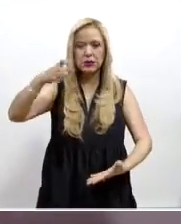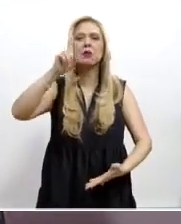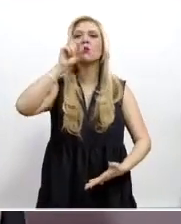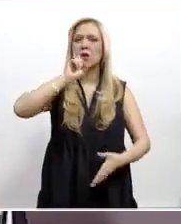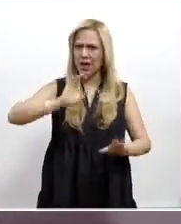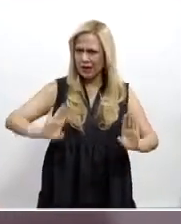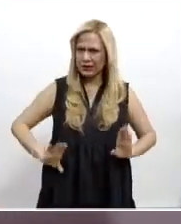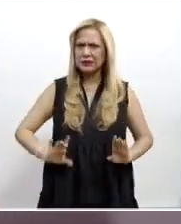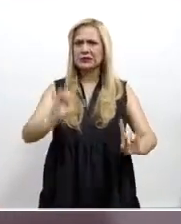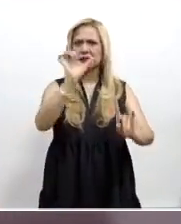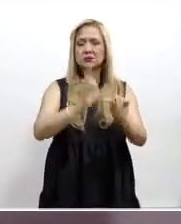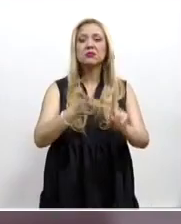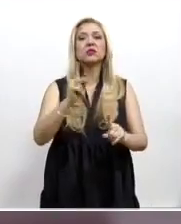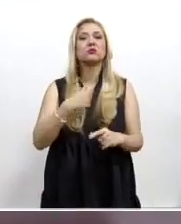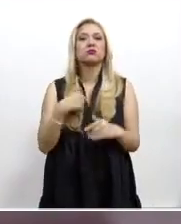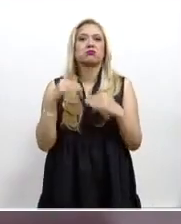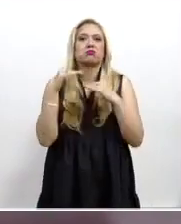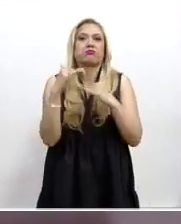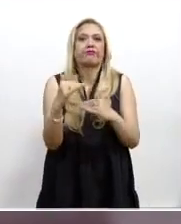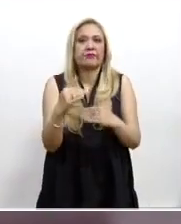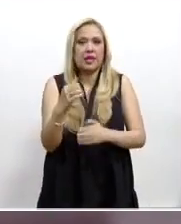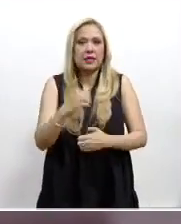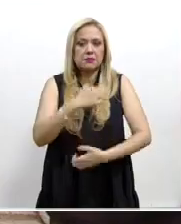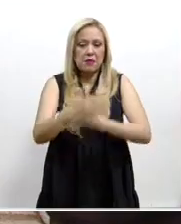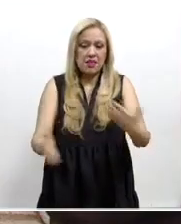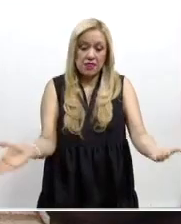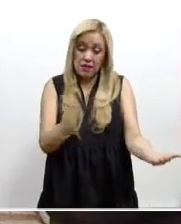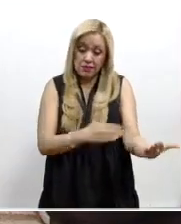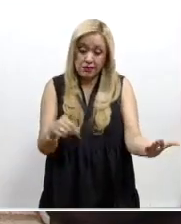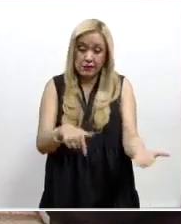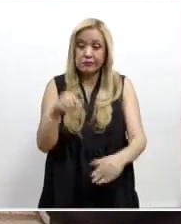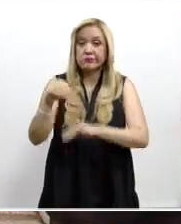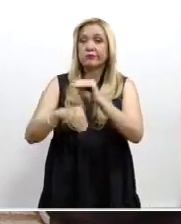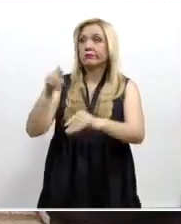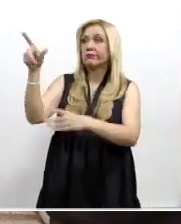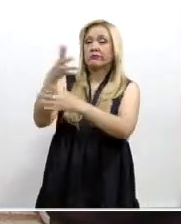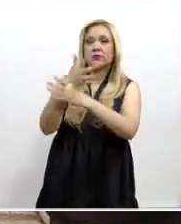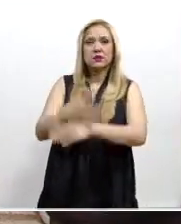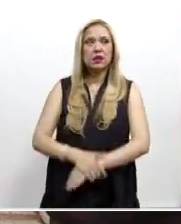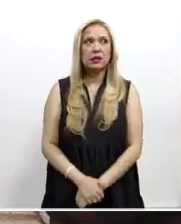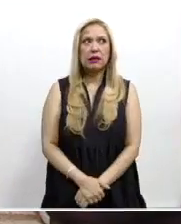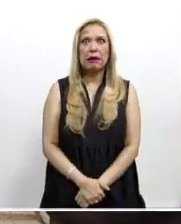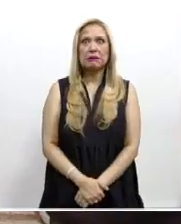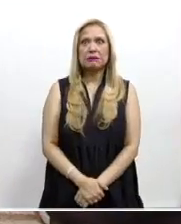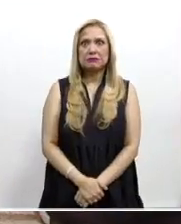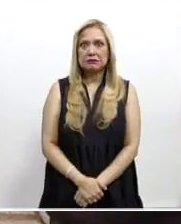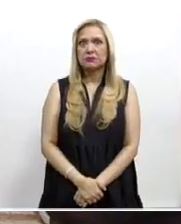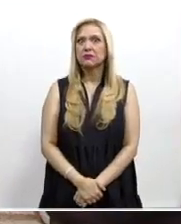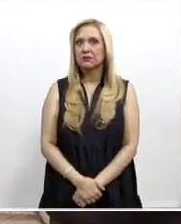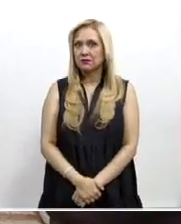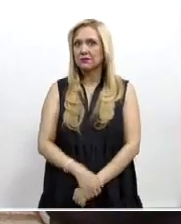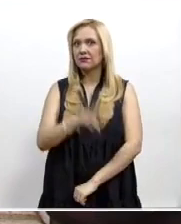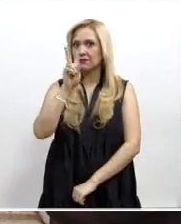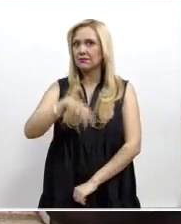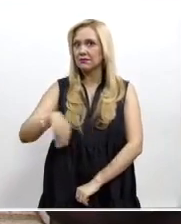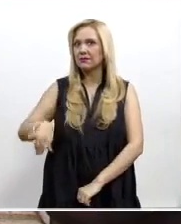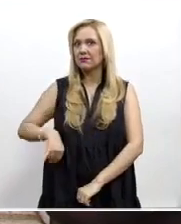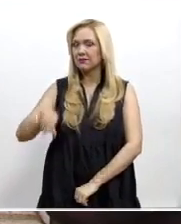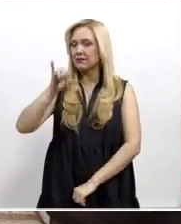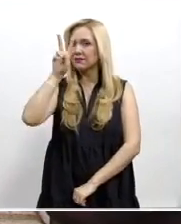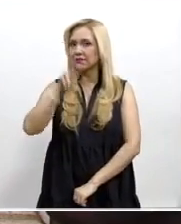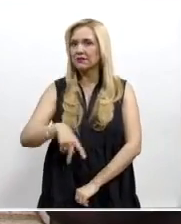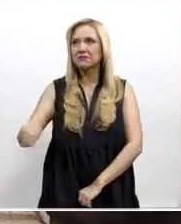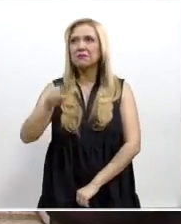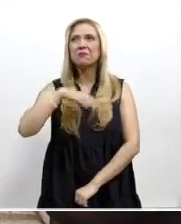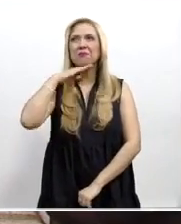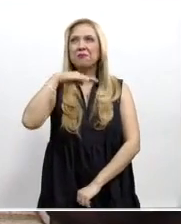la luz de los límites que tenemos en un expediente. Qué interesante, y cómo pues hay que ver, como dice, los aspectos